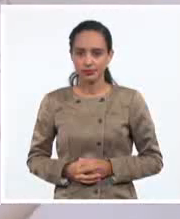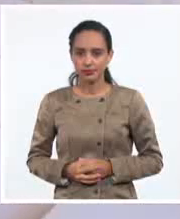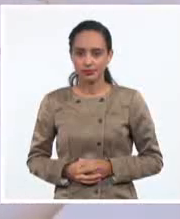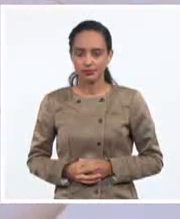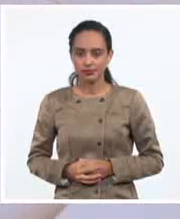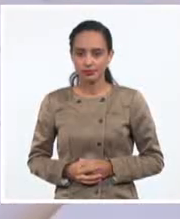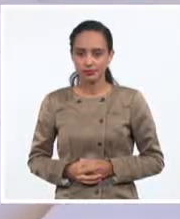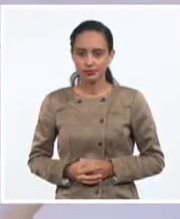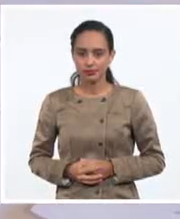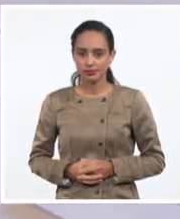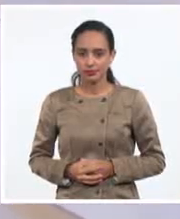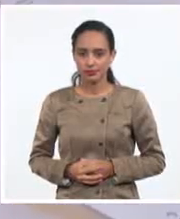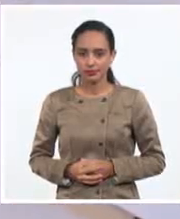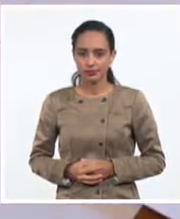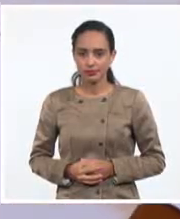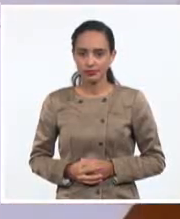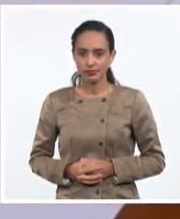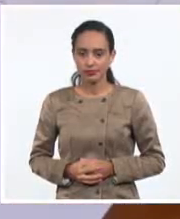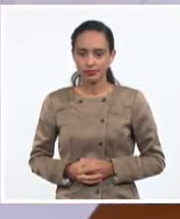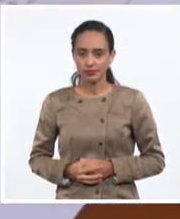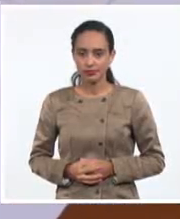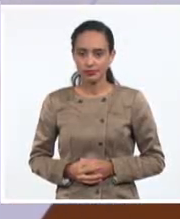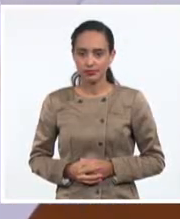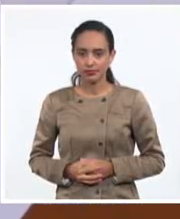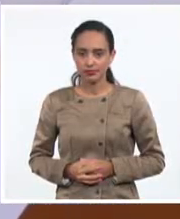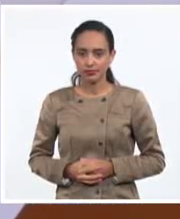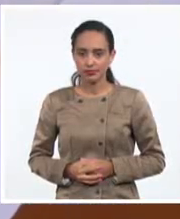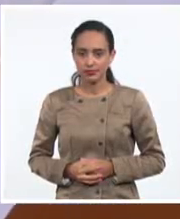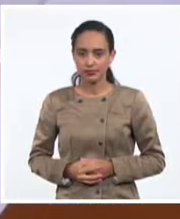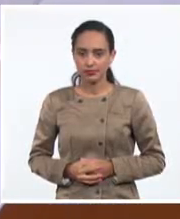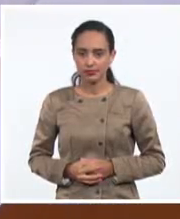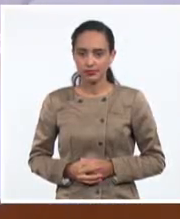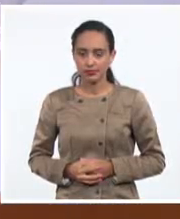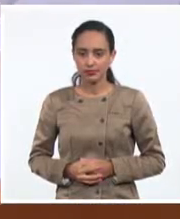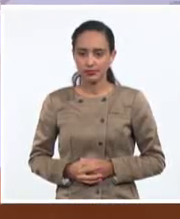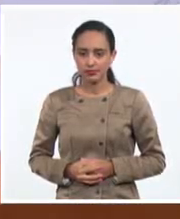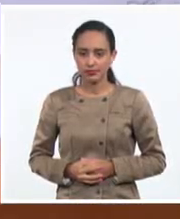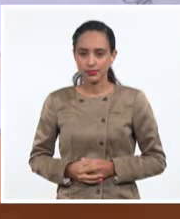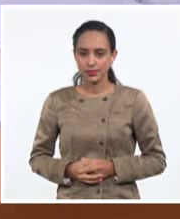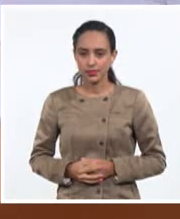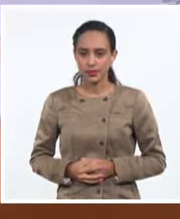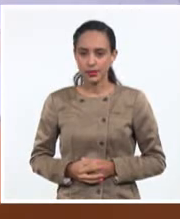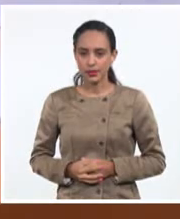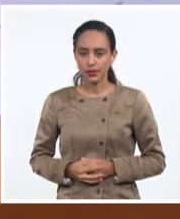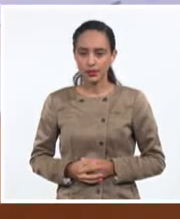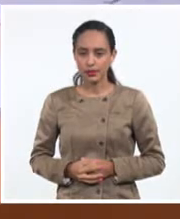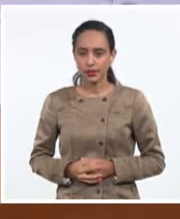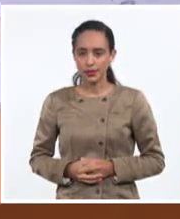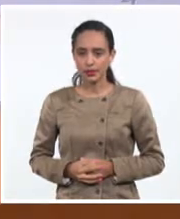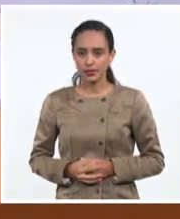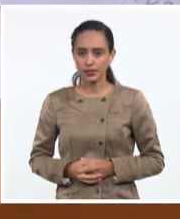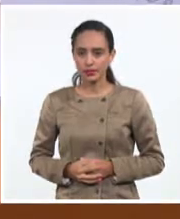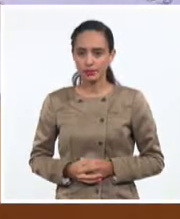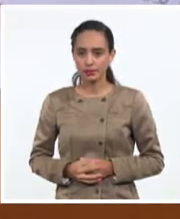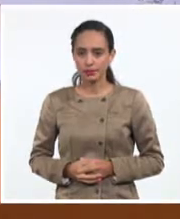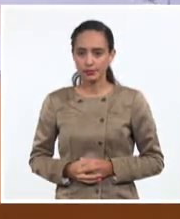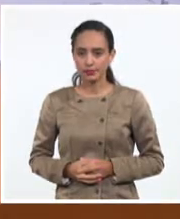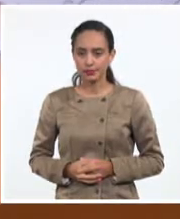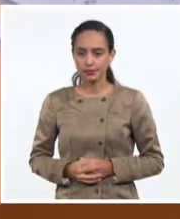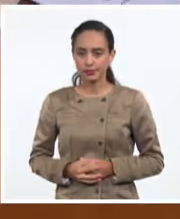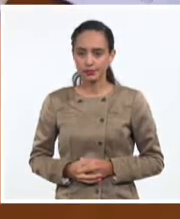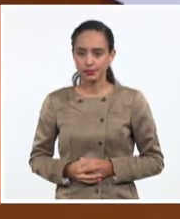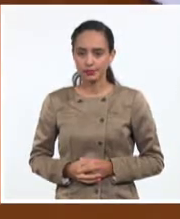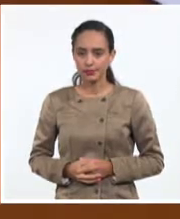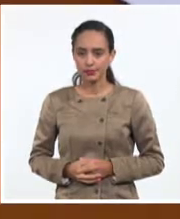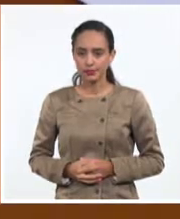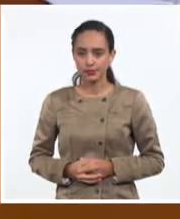para volverte a ver. Borré los mapas y el reloj y pinto un corazón en la pared